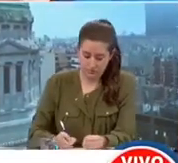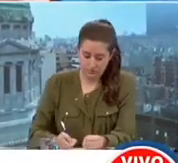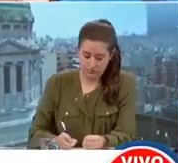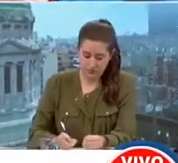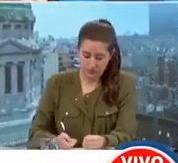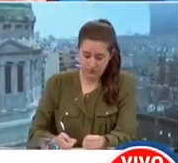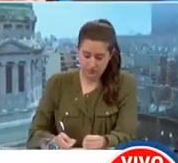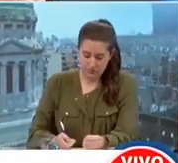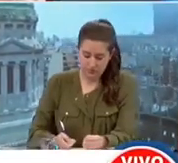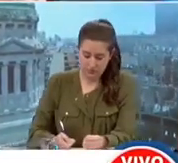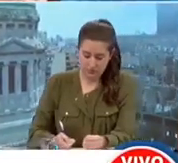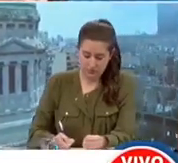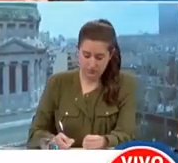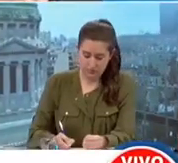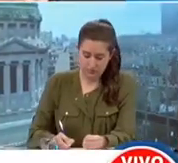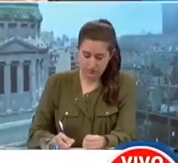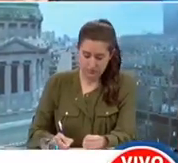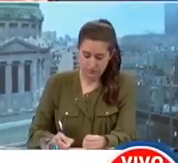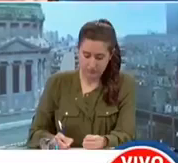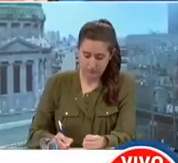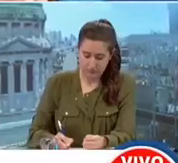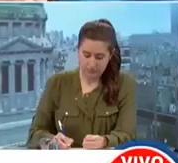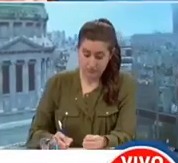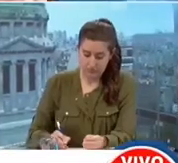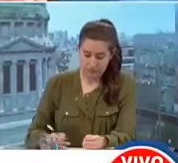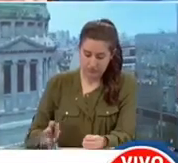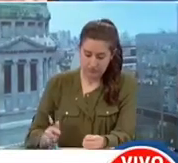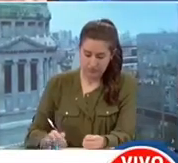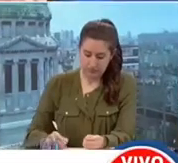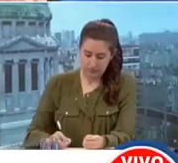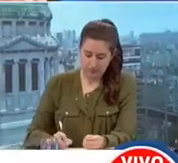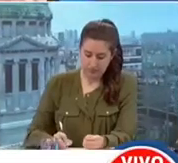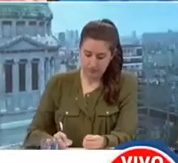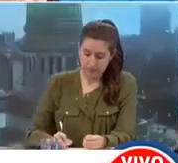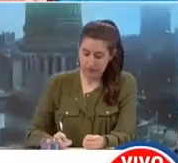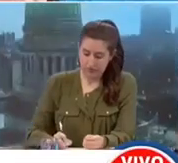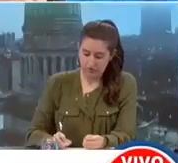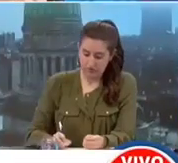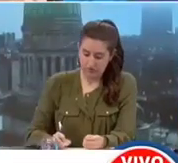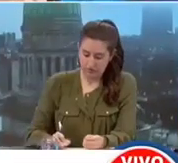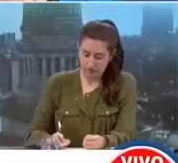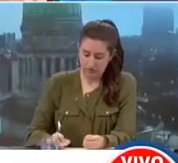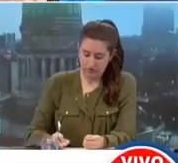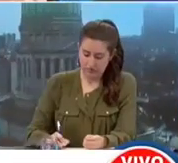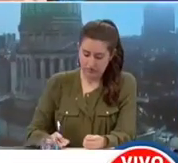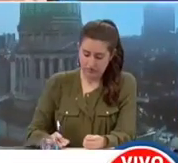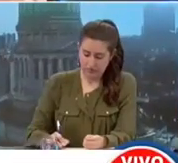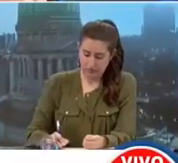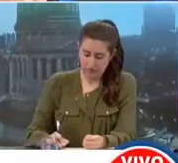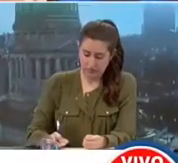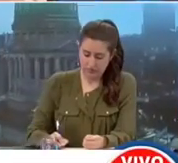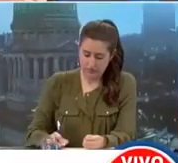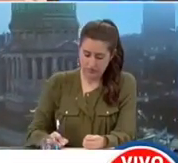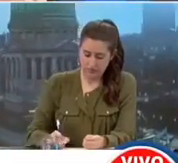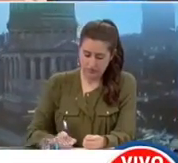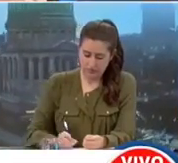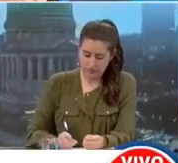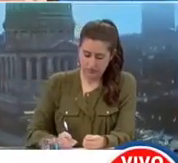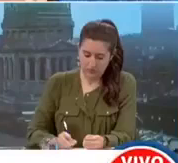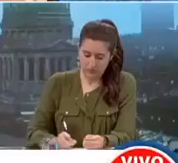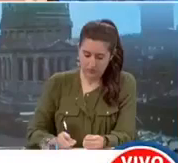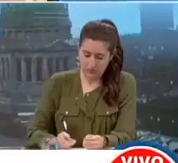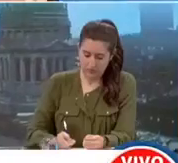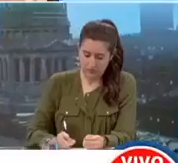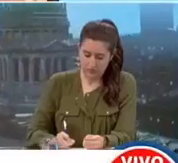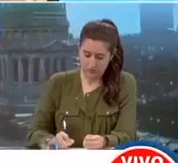se calcula que tienen padecimientos mentales, y en nuestros países, un cuarto de la población.